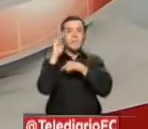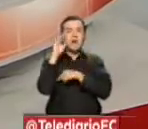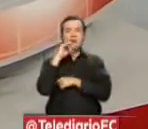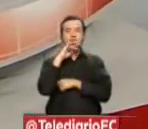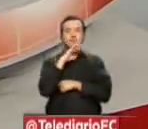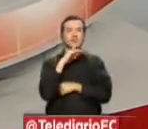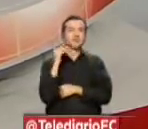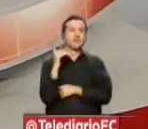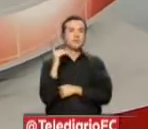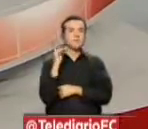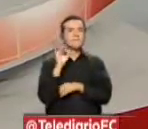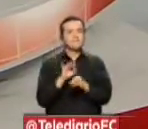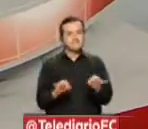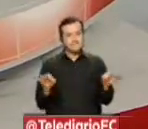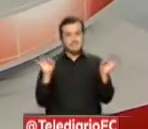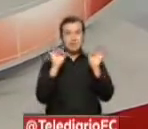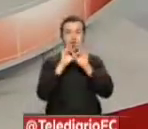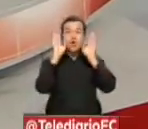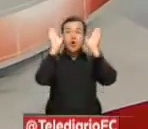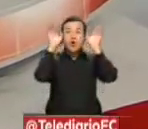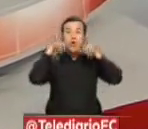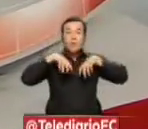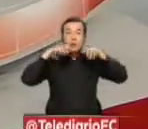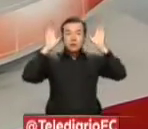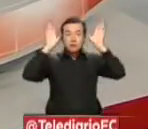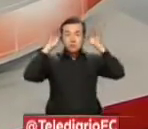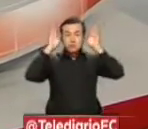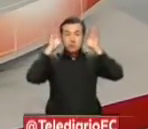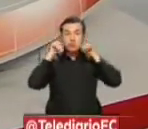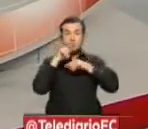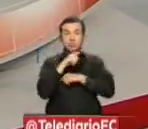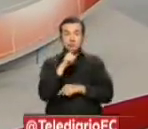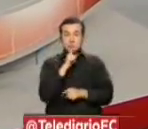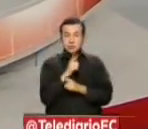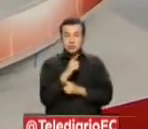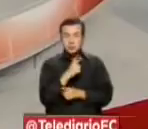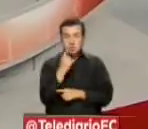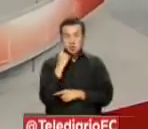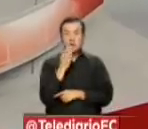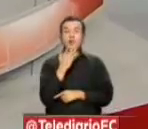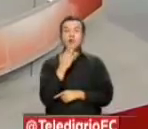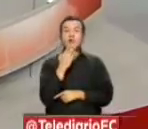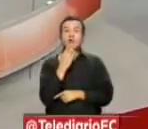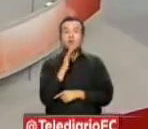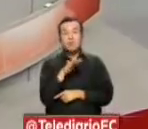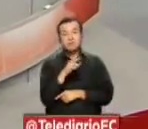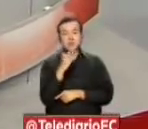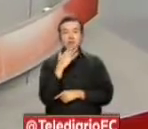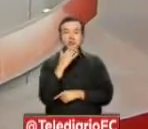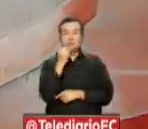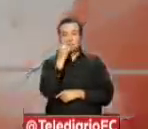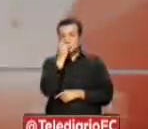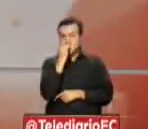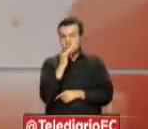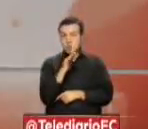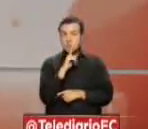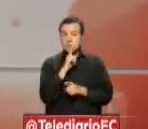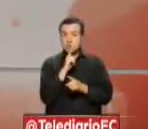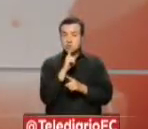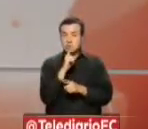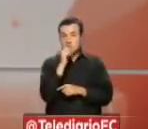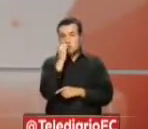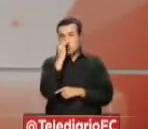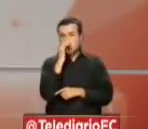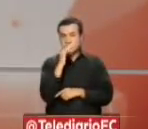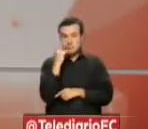suciedad. Lo ideal es que las orejas de los perritos, el oído del perrito esté de un color rosa, medio rosadito, y que tenga un poquito